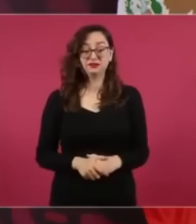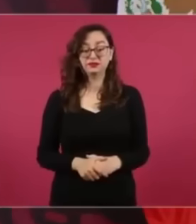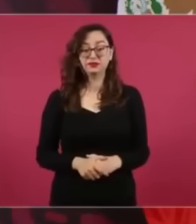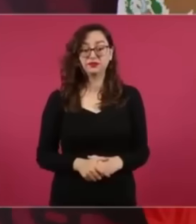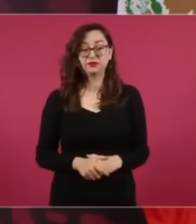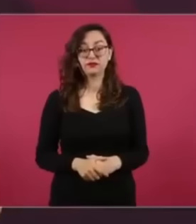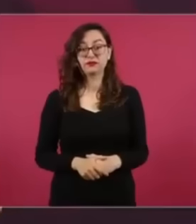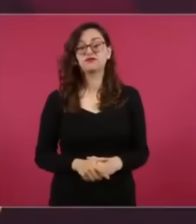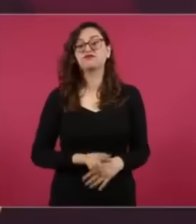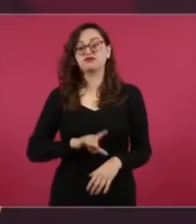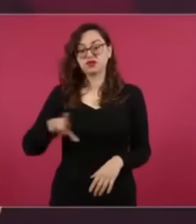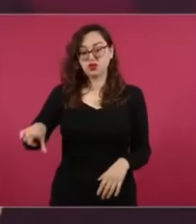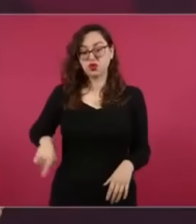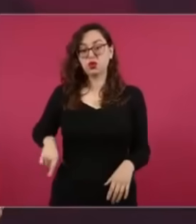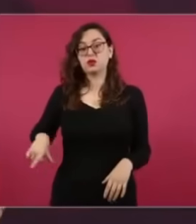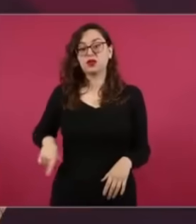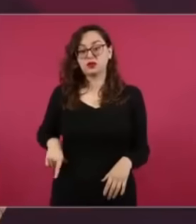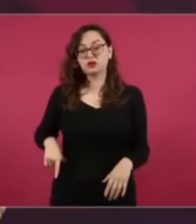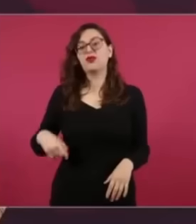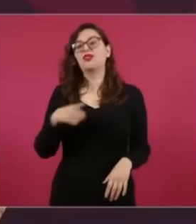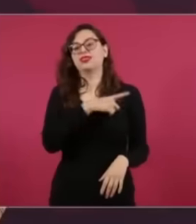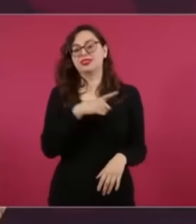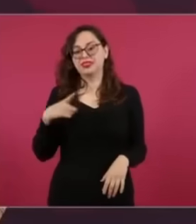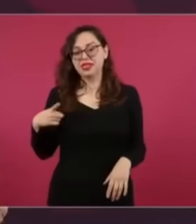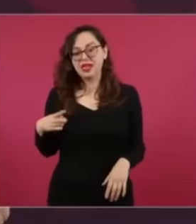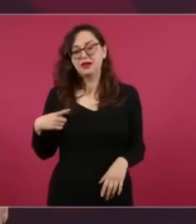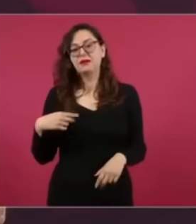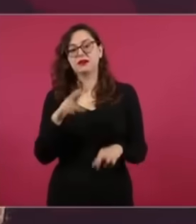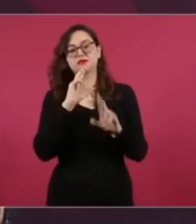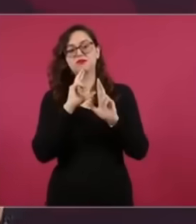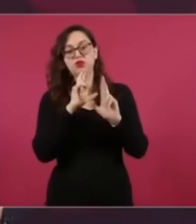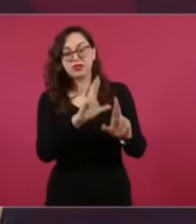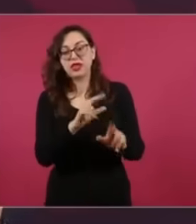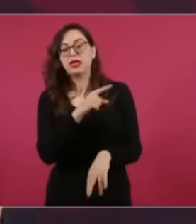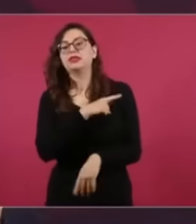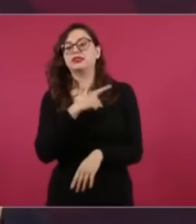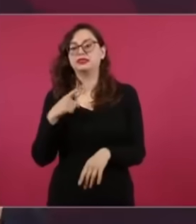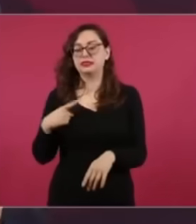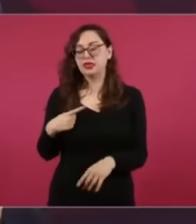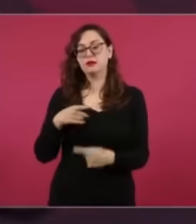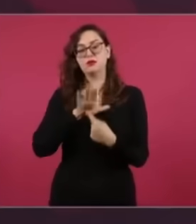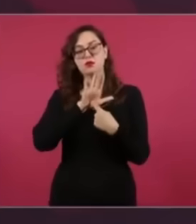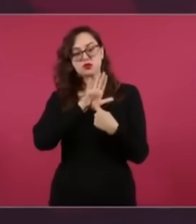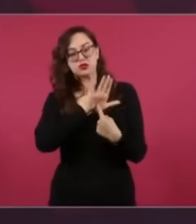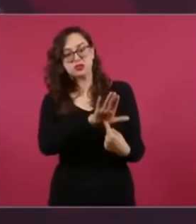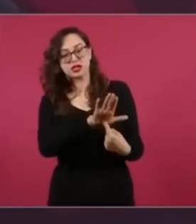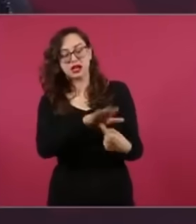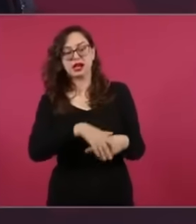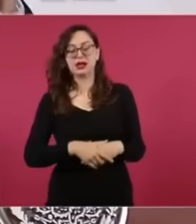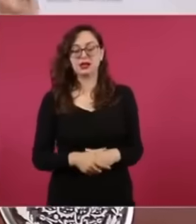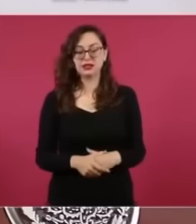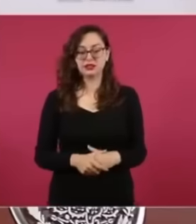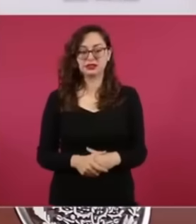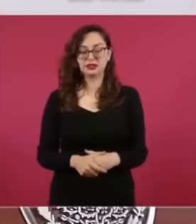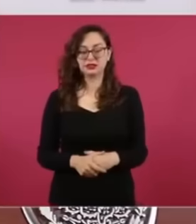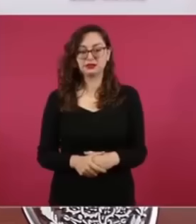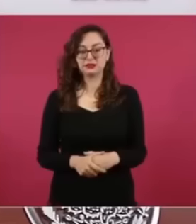la autoridad tiene posibilidad de defensa si está